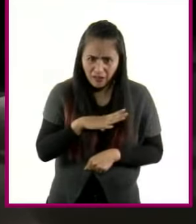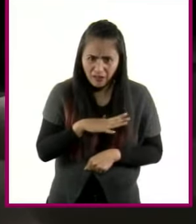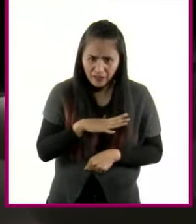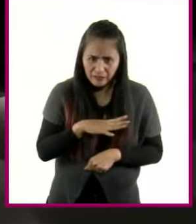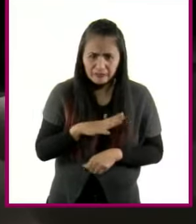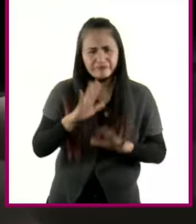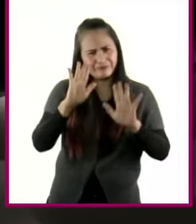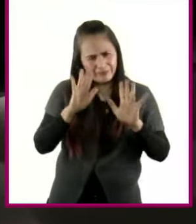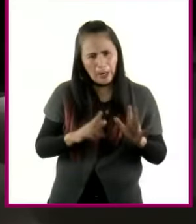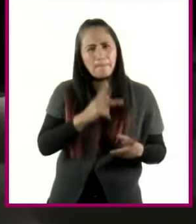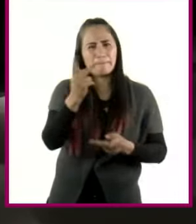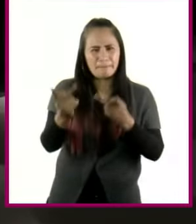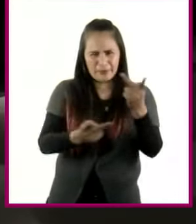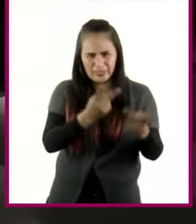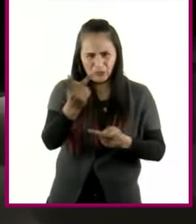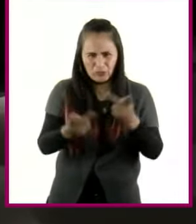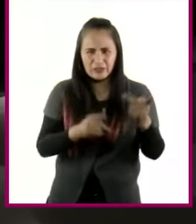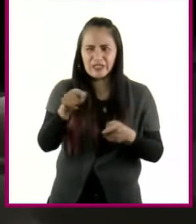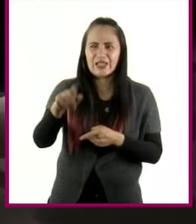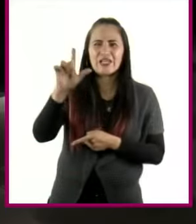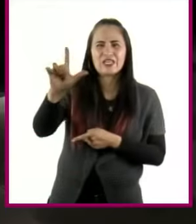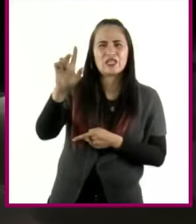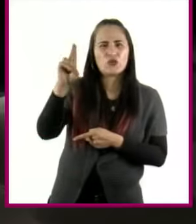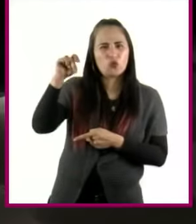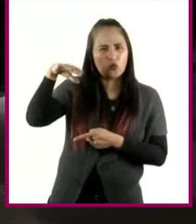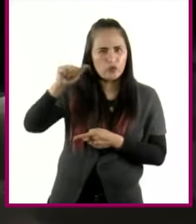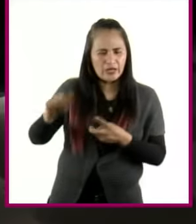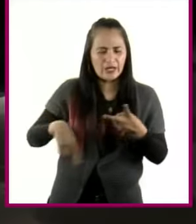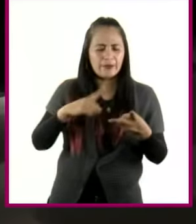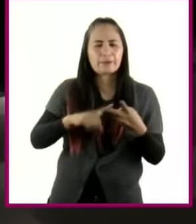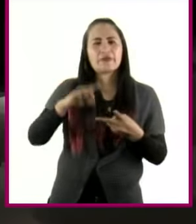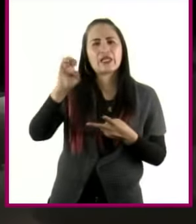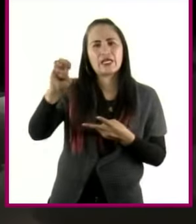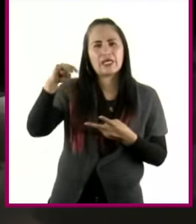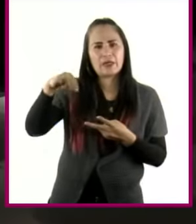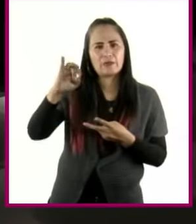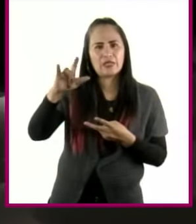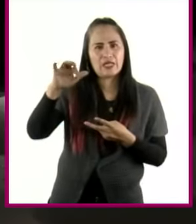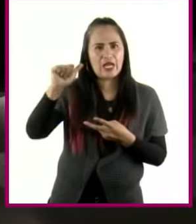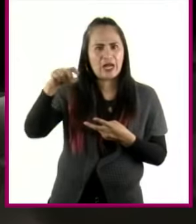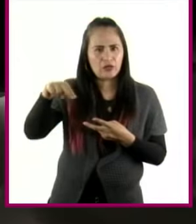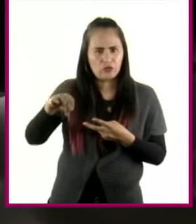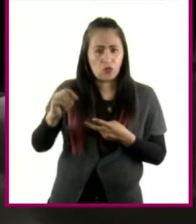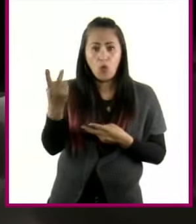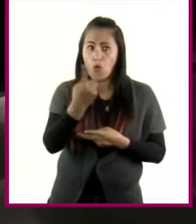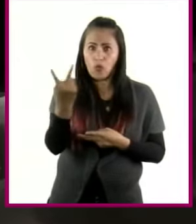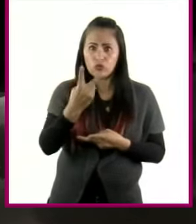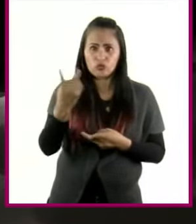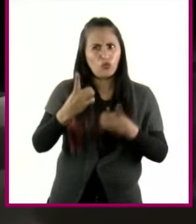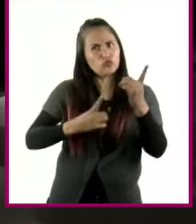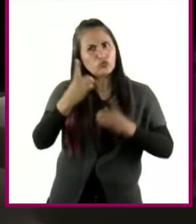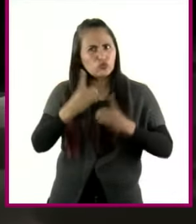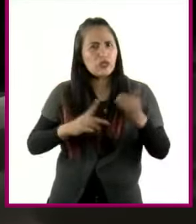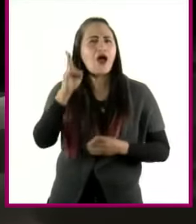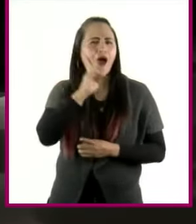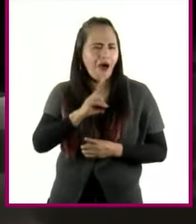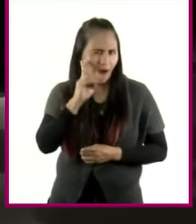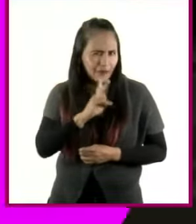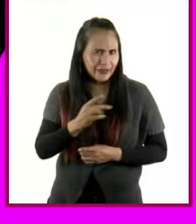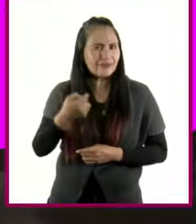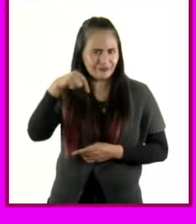preguntas encuentran lugar en la vida de Luna y Emiliano y hacia dónde los llevan sus inquietudes. Quédate con